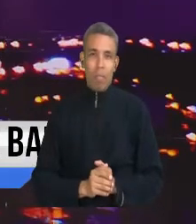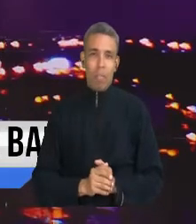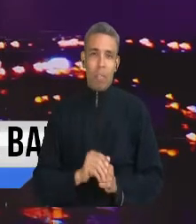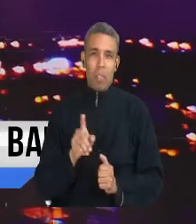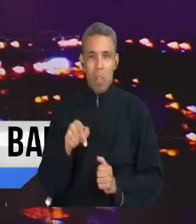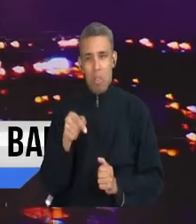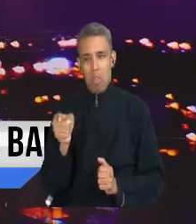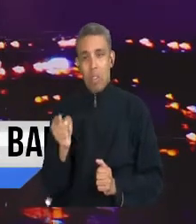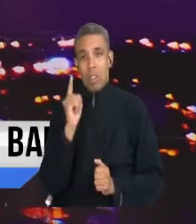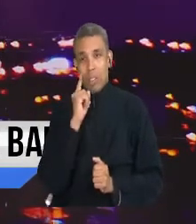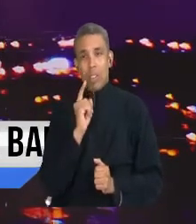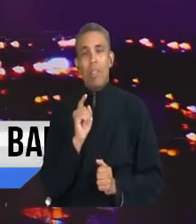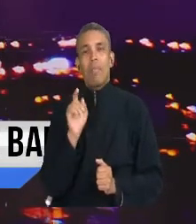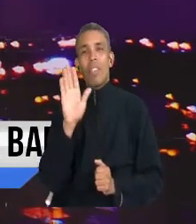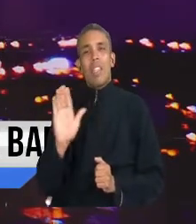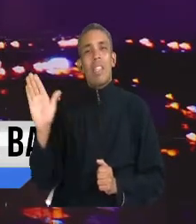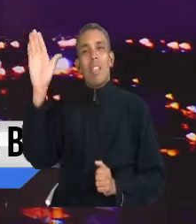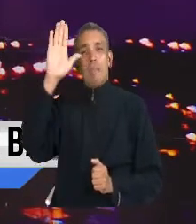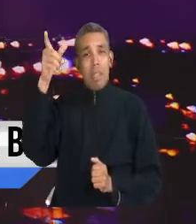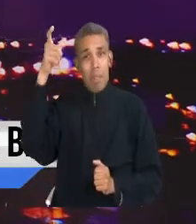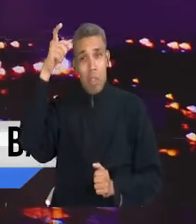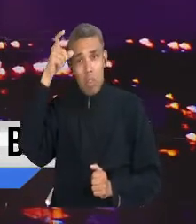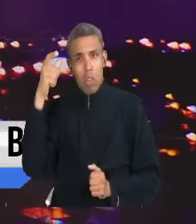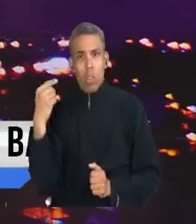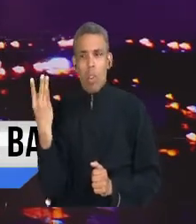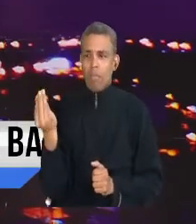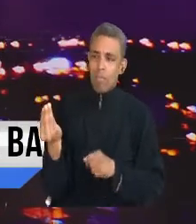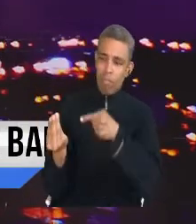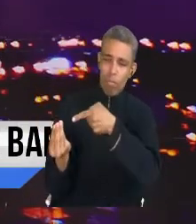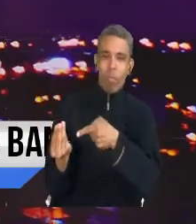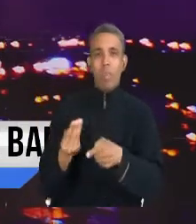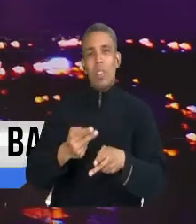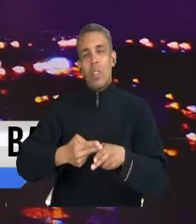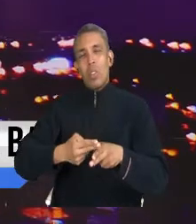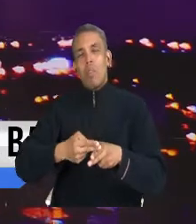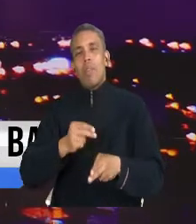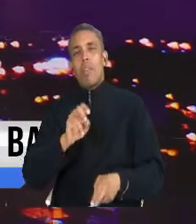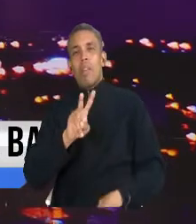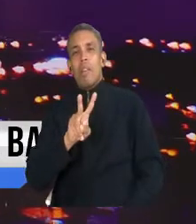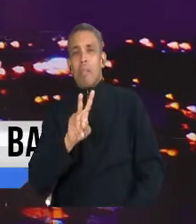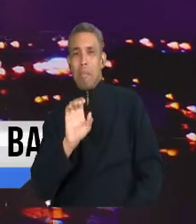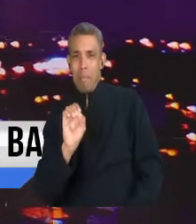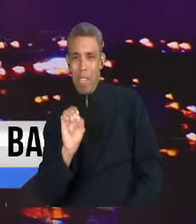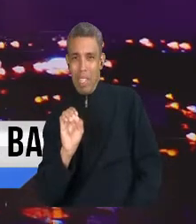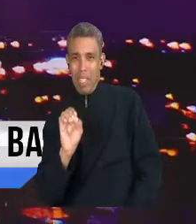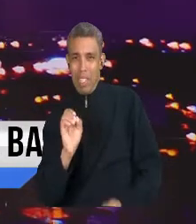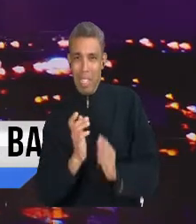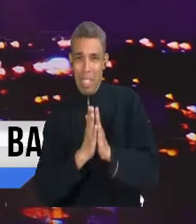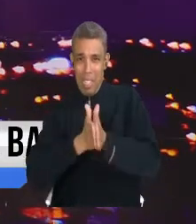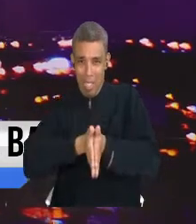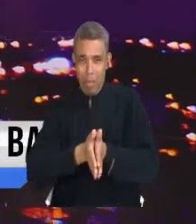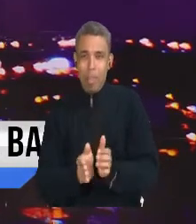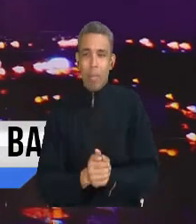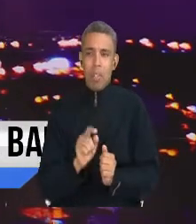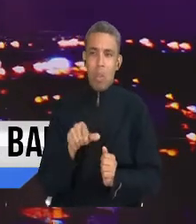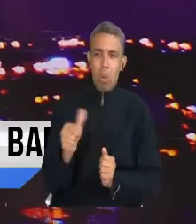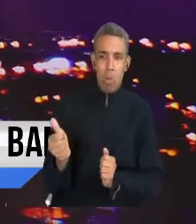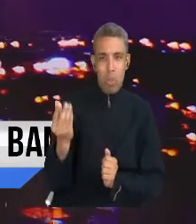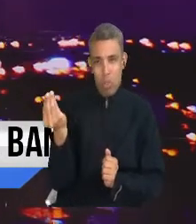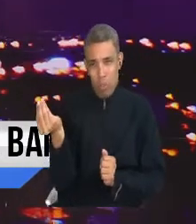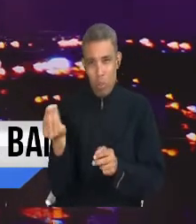el departamento de Córdoba, la presencia de la banda 20 de Diciembre de Cotorra, la banda Concepción de